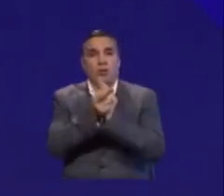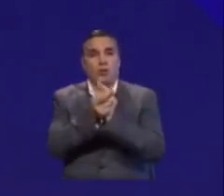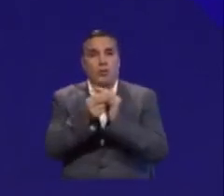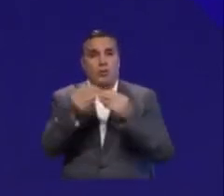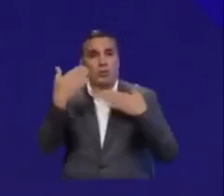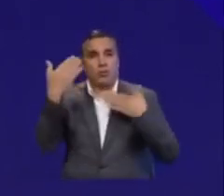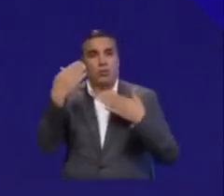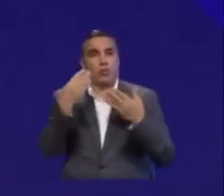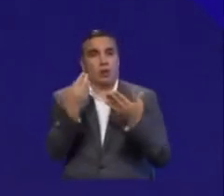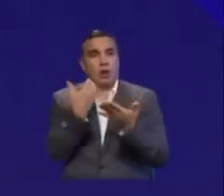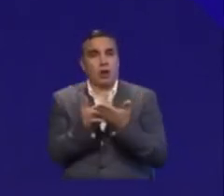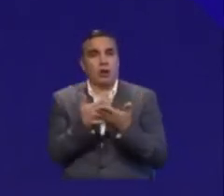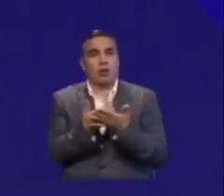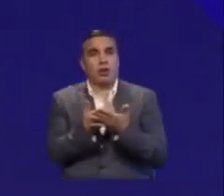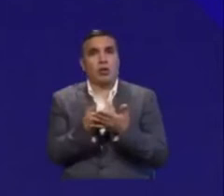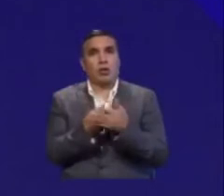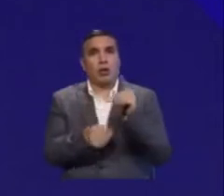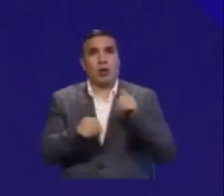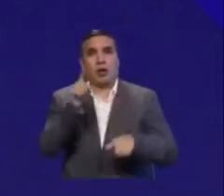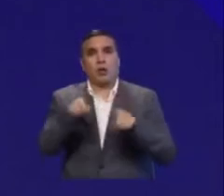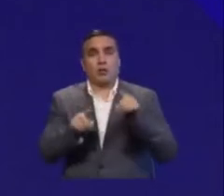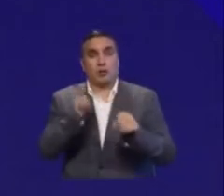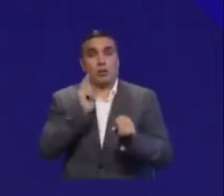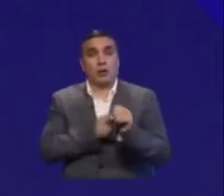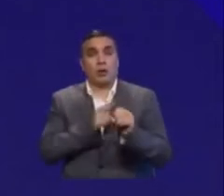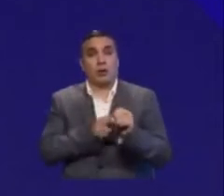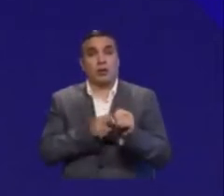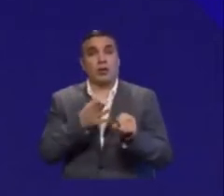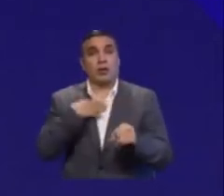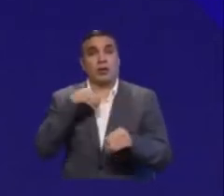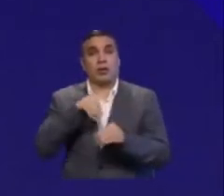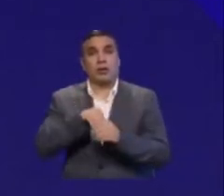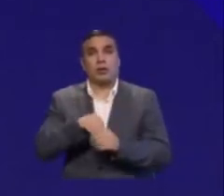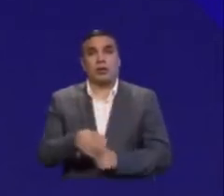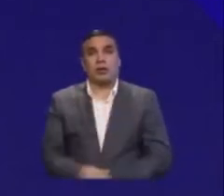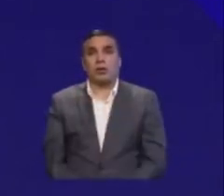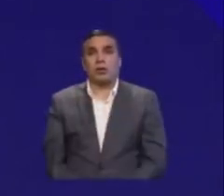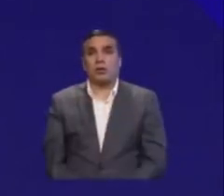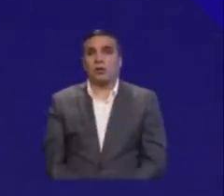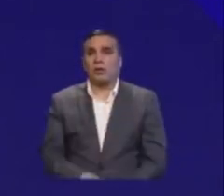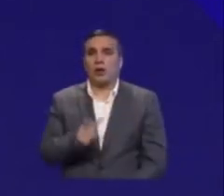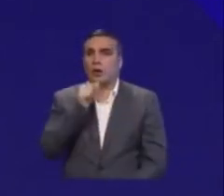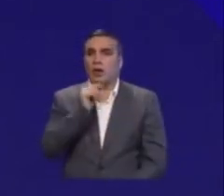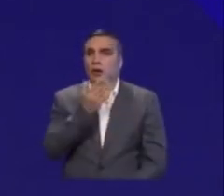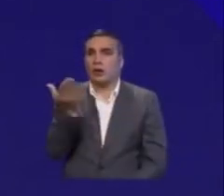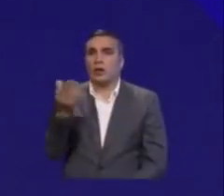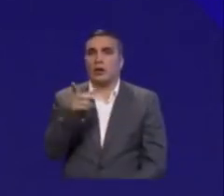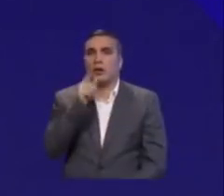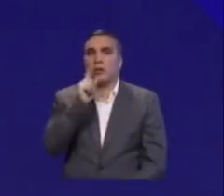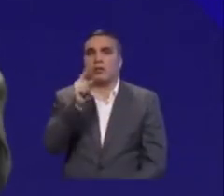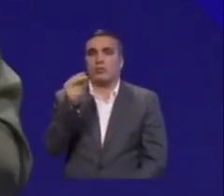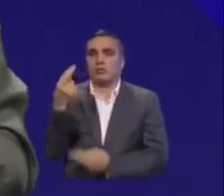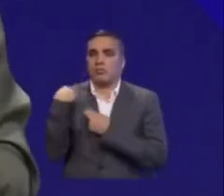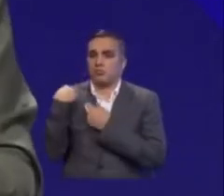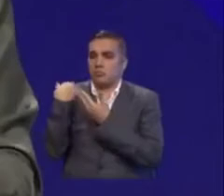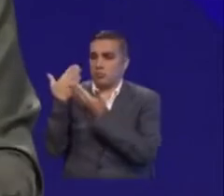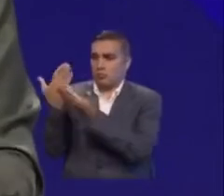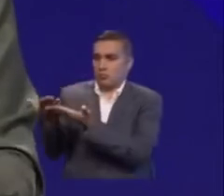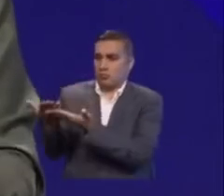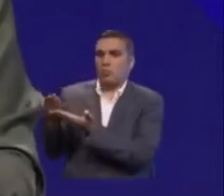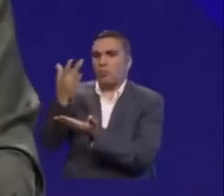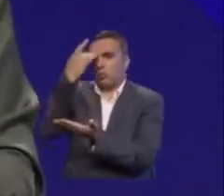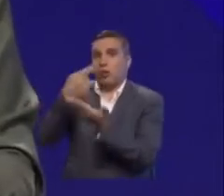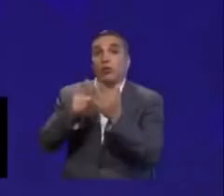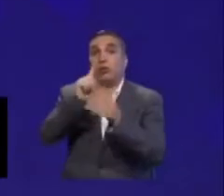política monetaria, ¿alguno de los participantes que están aquí presentes, a quién? ¿A quién se la encargaría y por qué? Tiene un